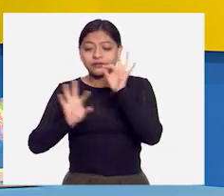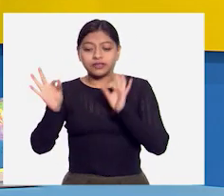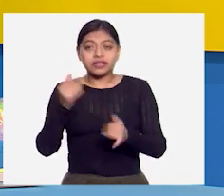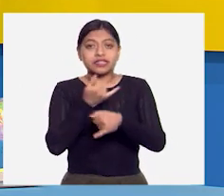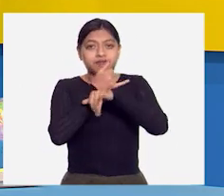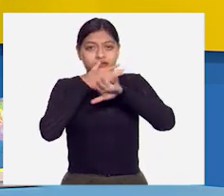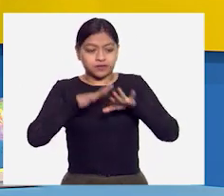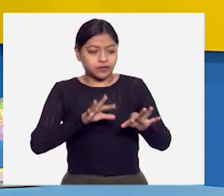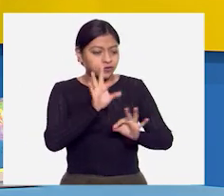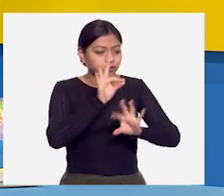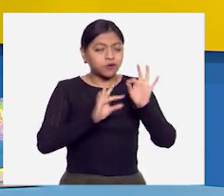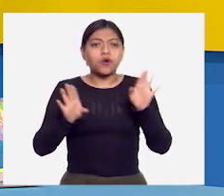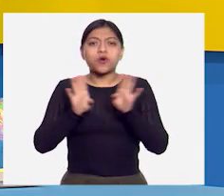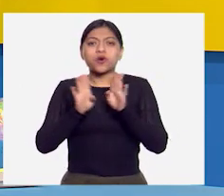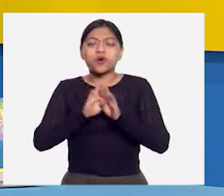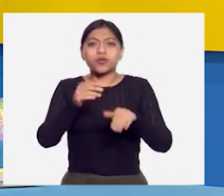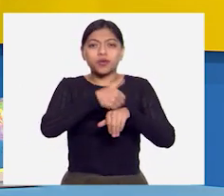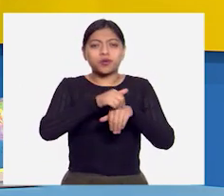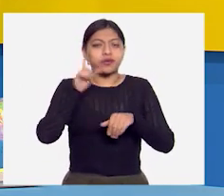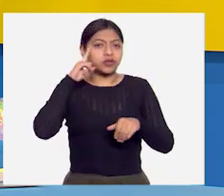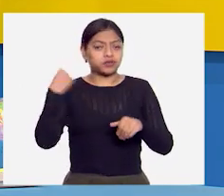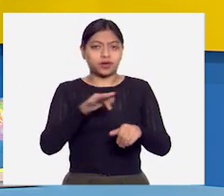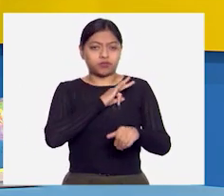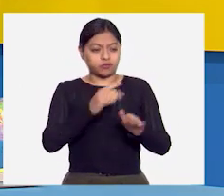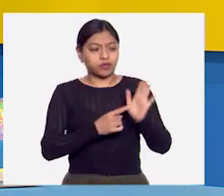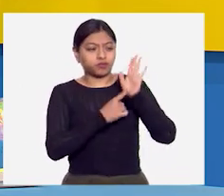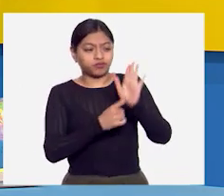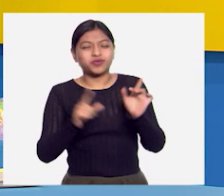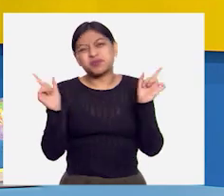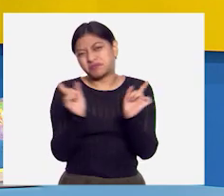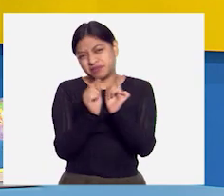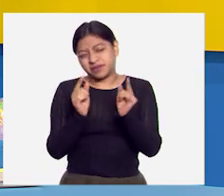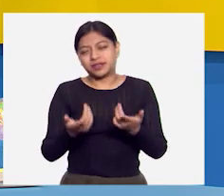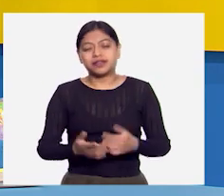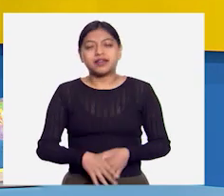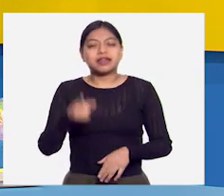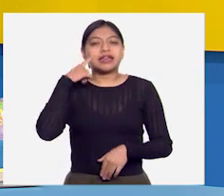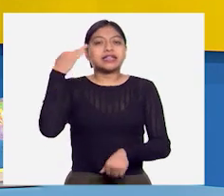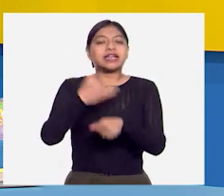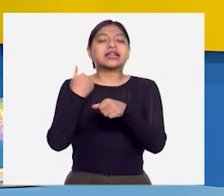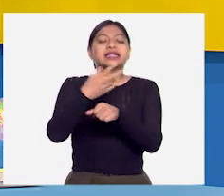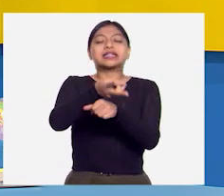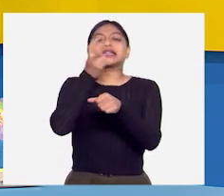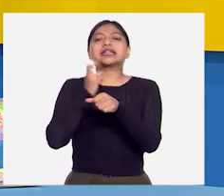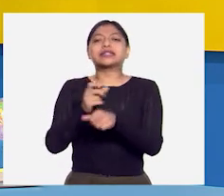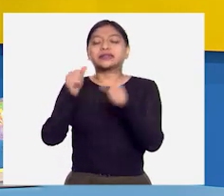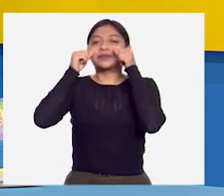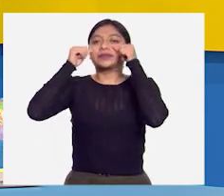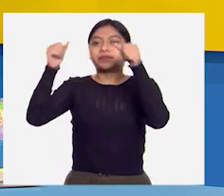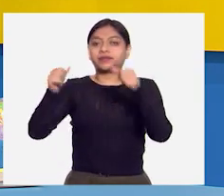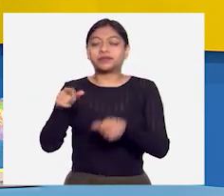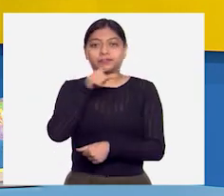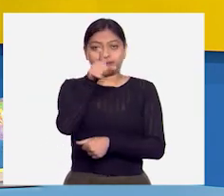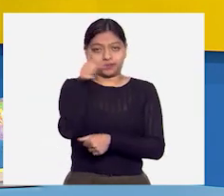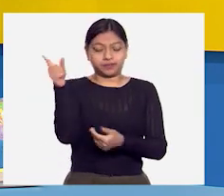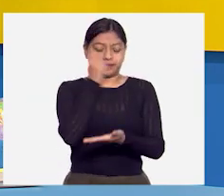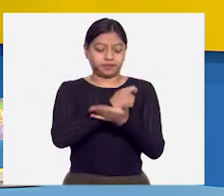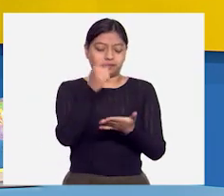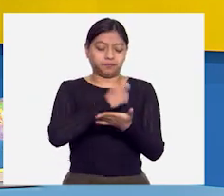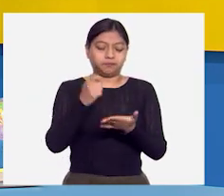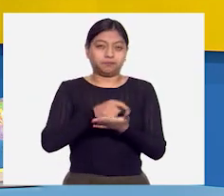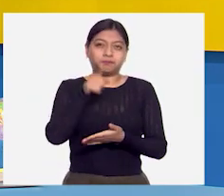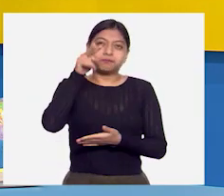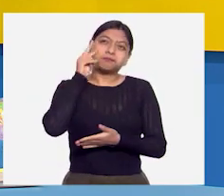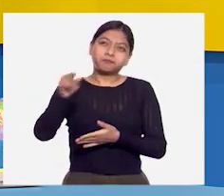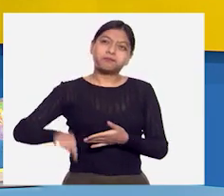medidas numéricas que los representan y los resumen. Los invito a que presten atención y tomen nota de todo